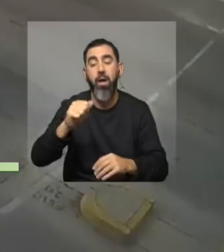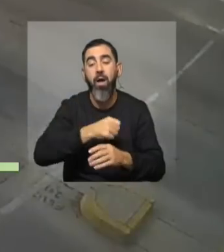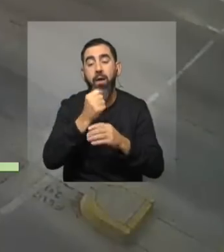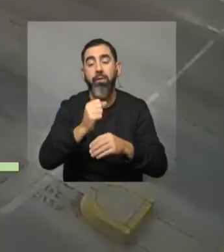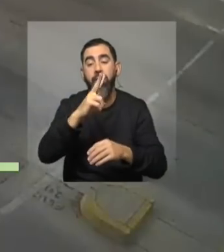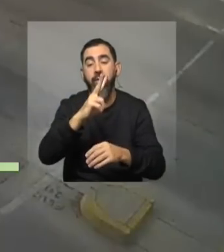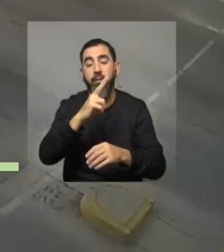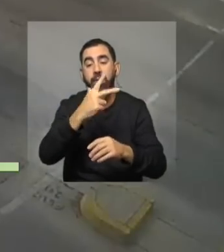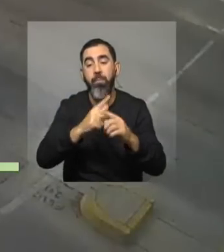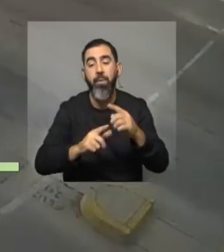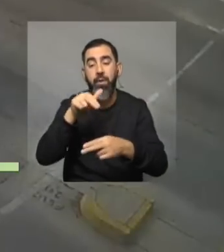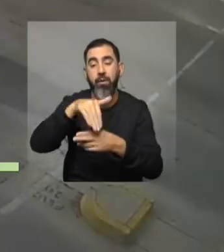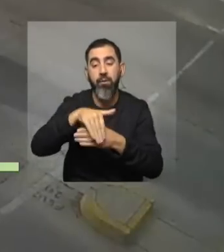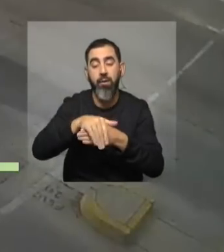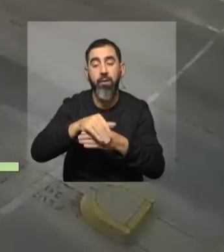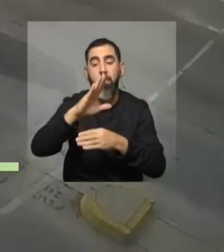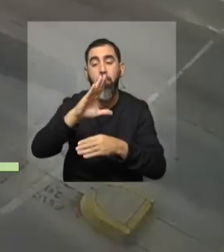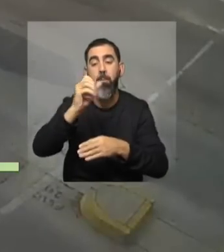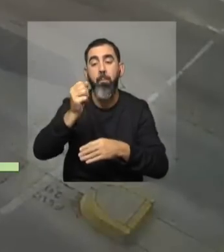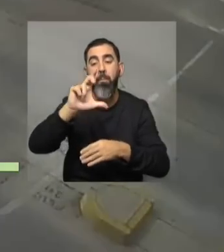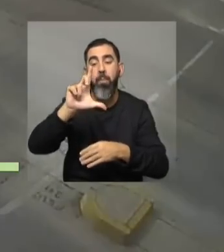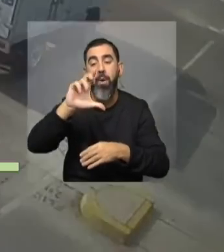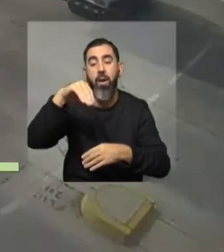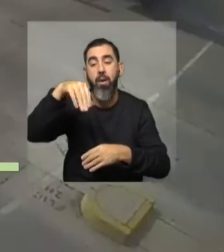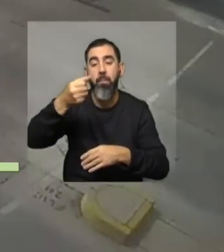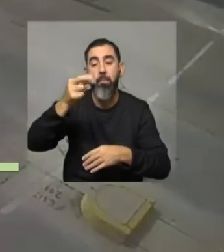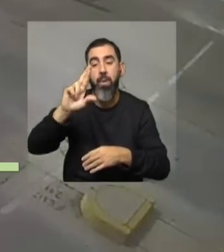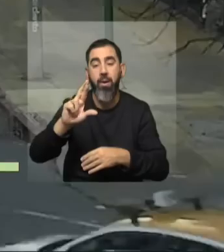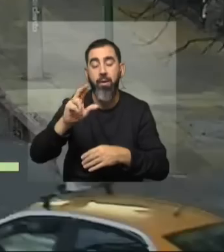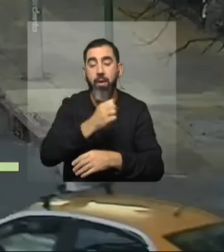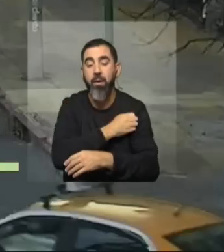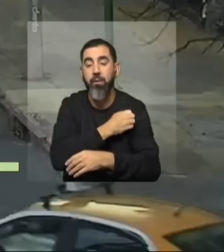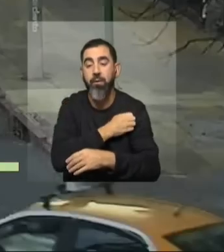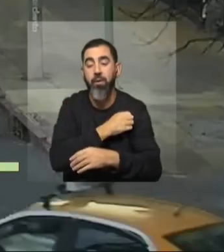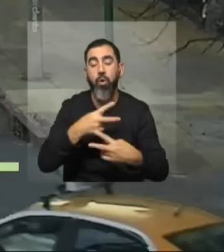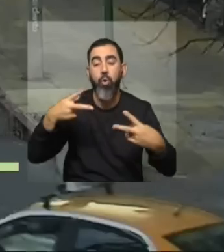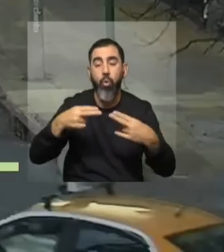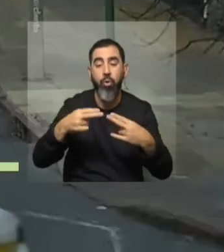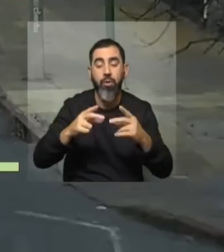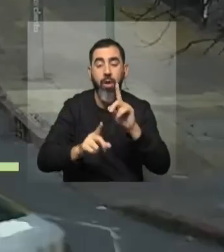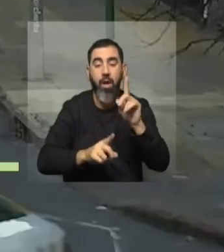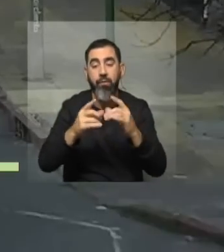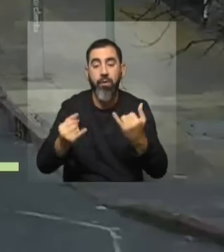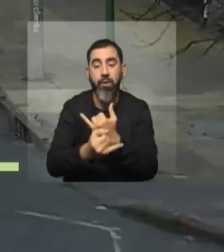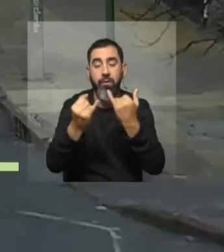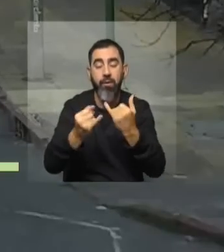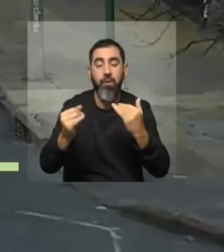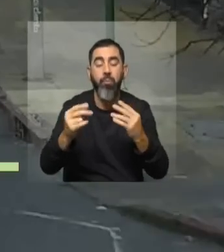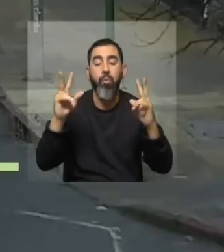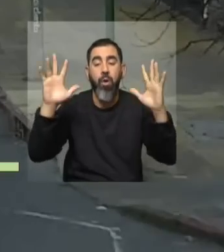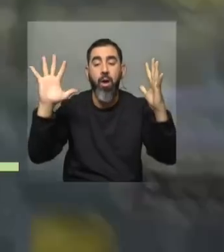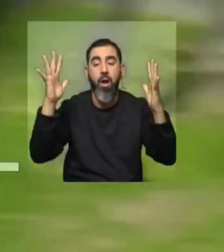hay poda, y en Palmar entre Brito del Pino y Boulevard Artigas hay cortes intermitentes en el tránsito por